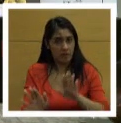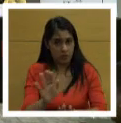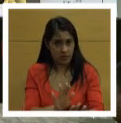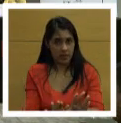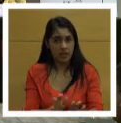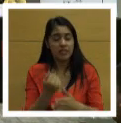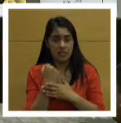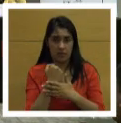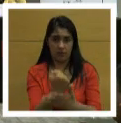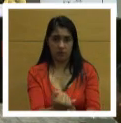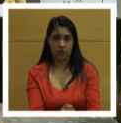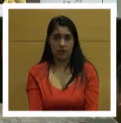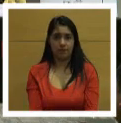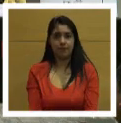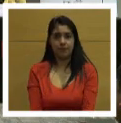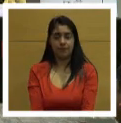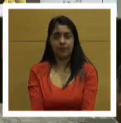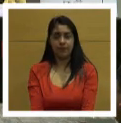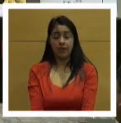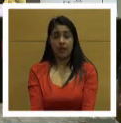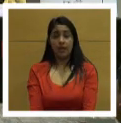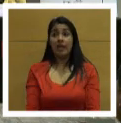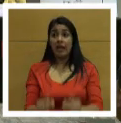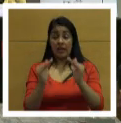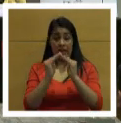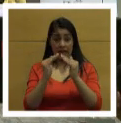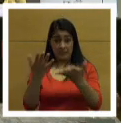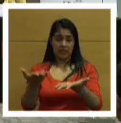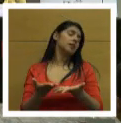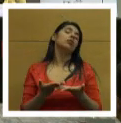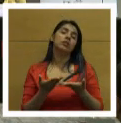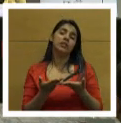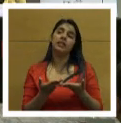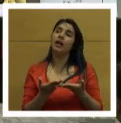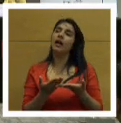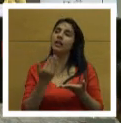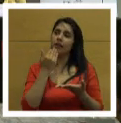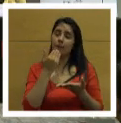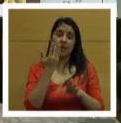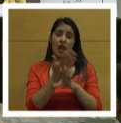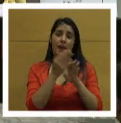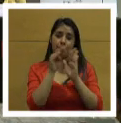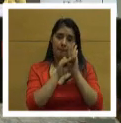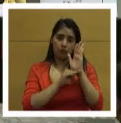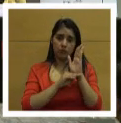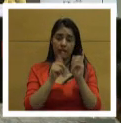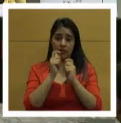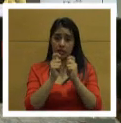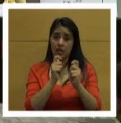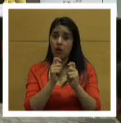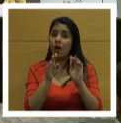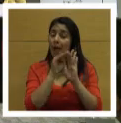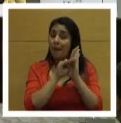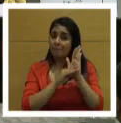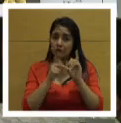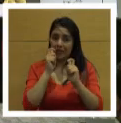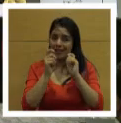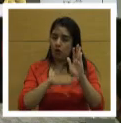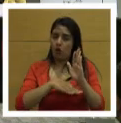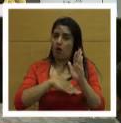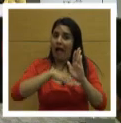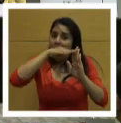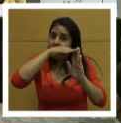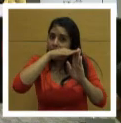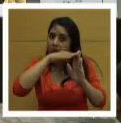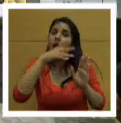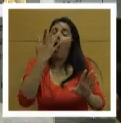ese sentido. Las casas de acogida también, ¿cierto?, y con de acuerdo a la pauta de riesgo ahora, si la pauta de riesgo es alta,